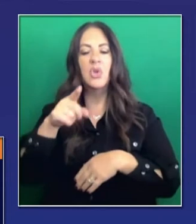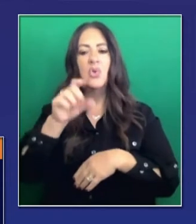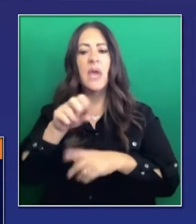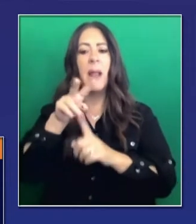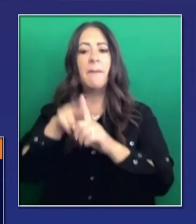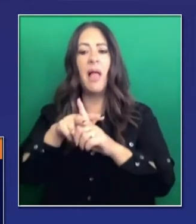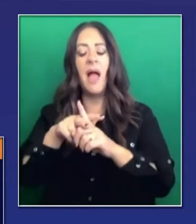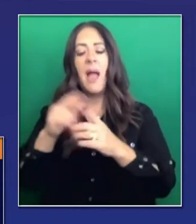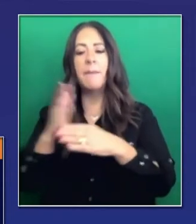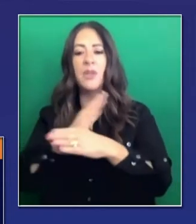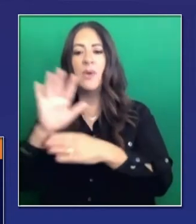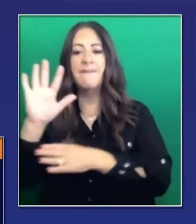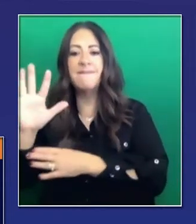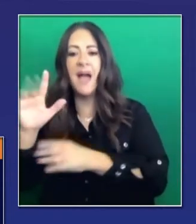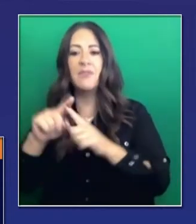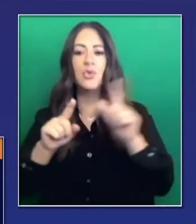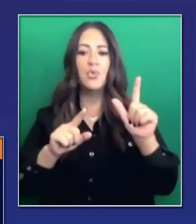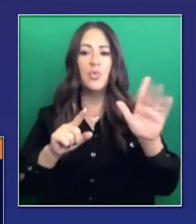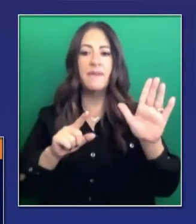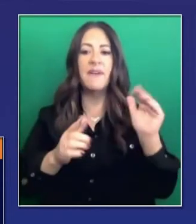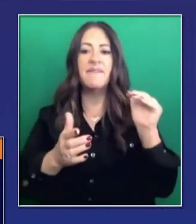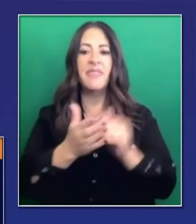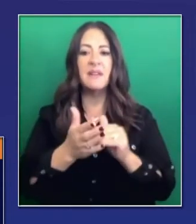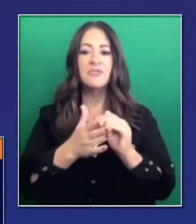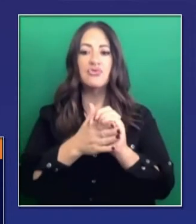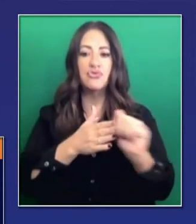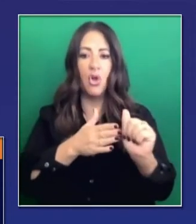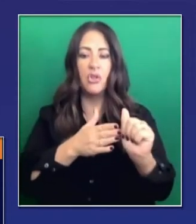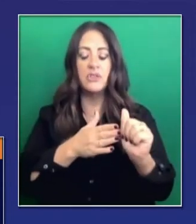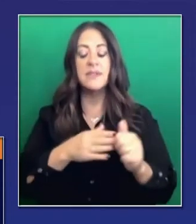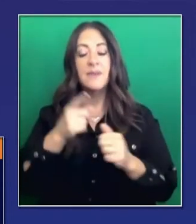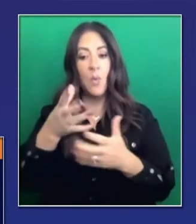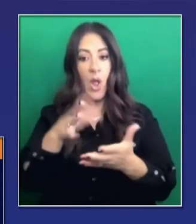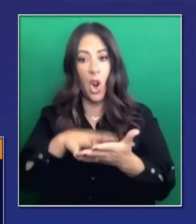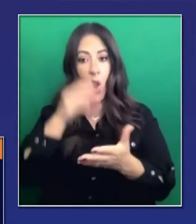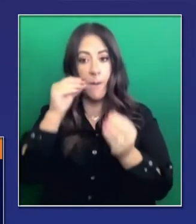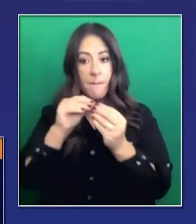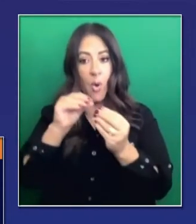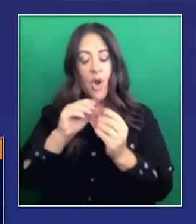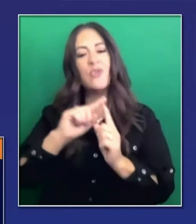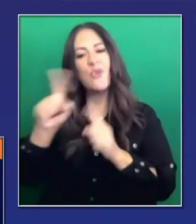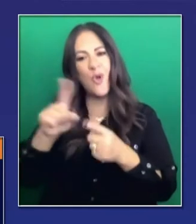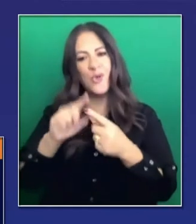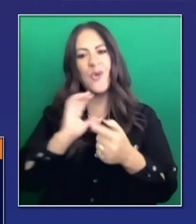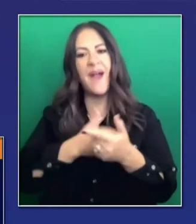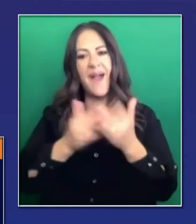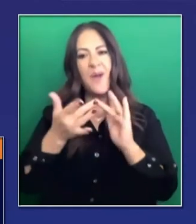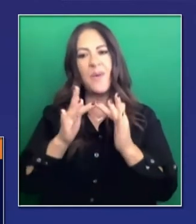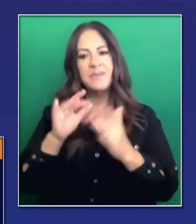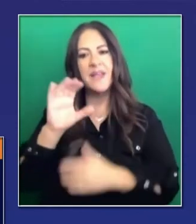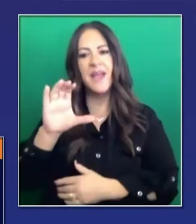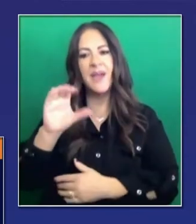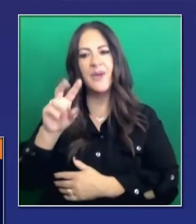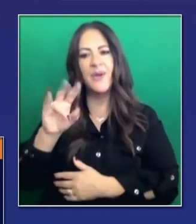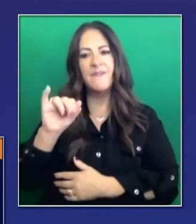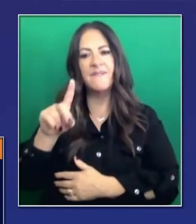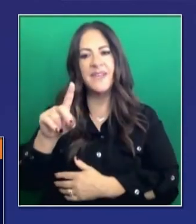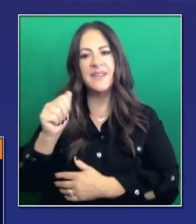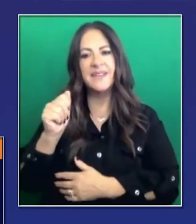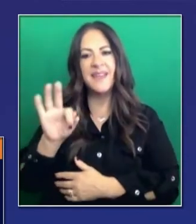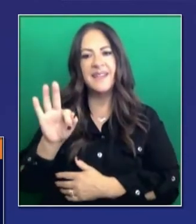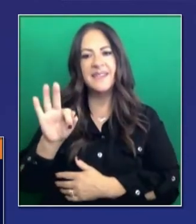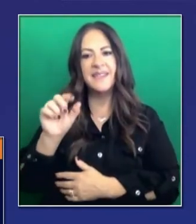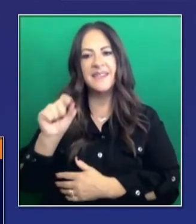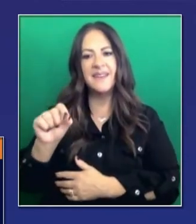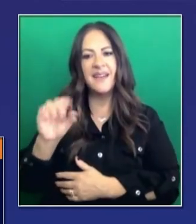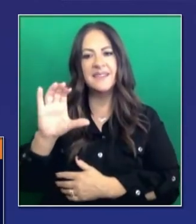aprender más sobre esto visitando el sitio web covid19.ca.gov. Y les recuerdo a todos que con